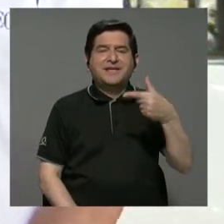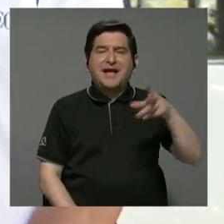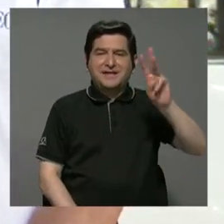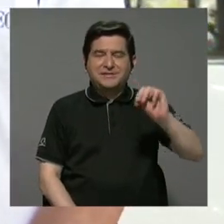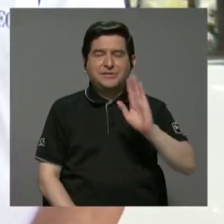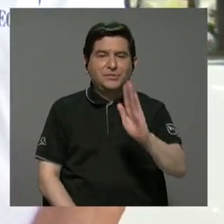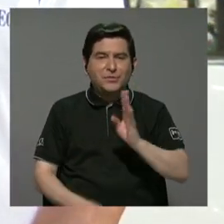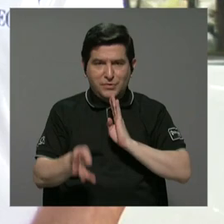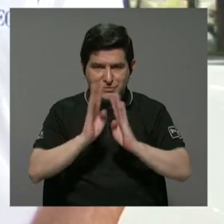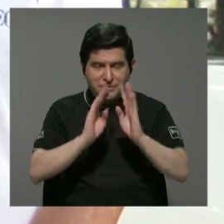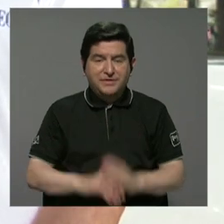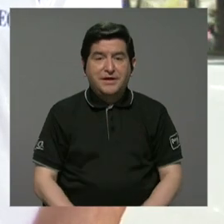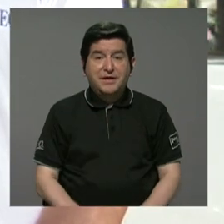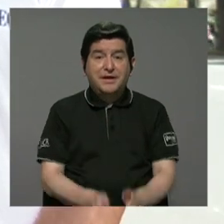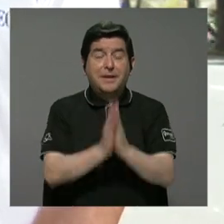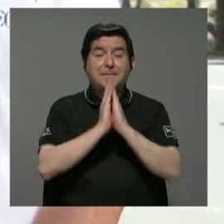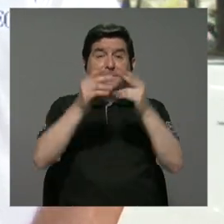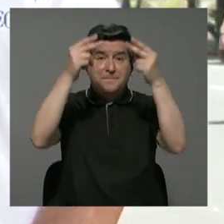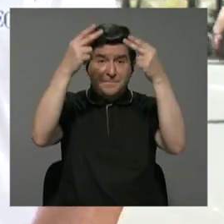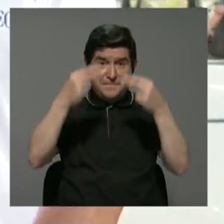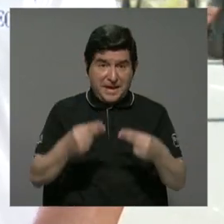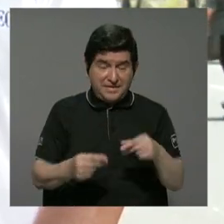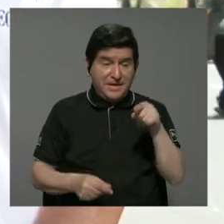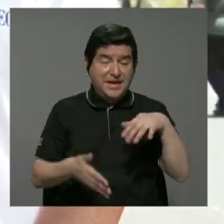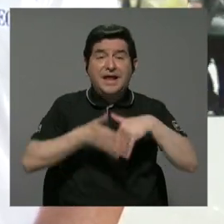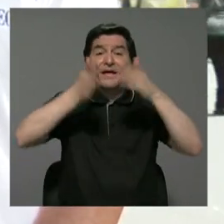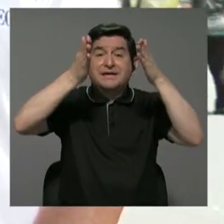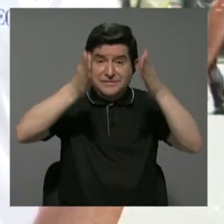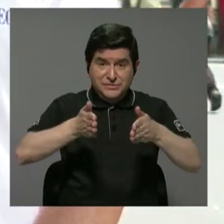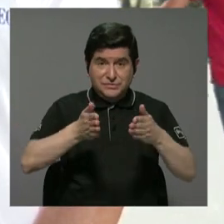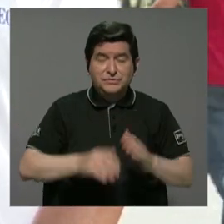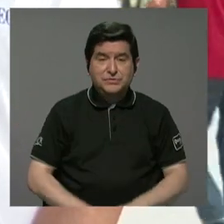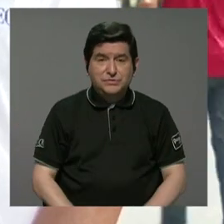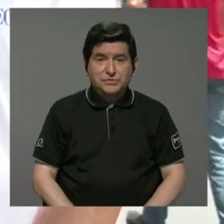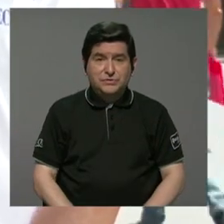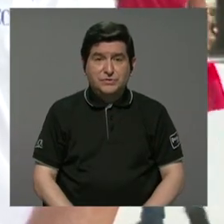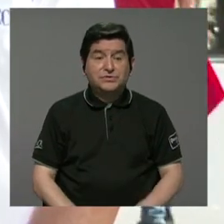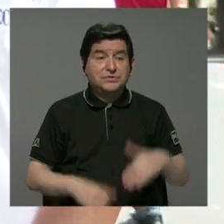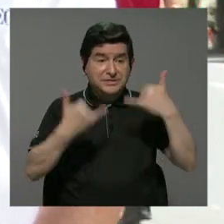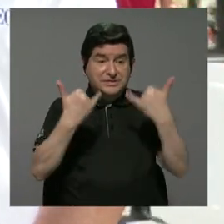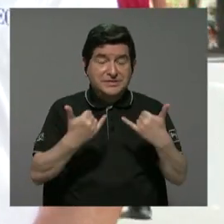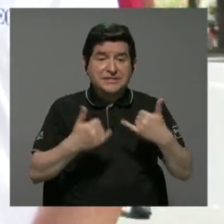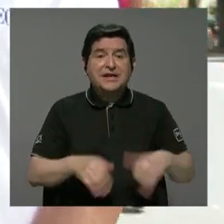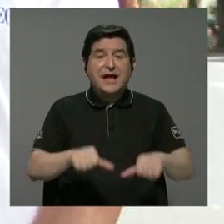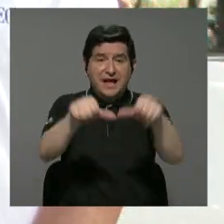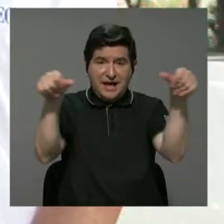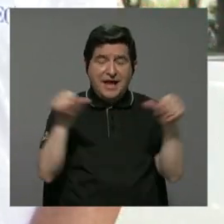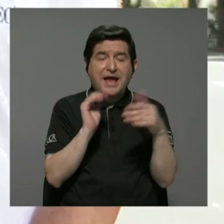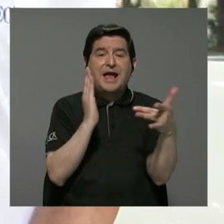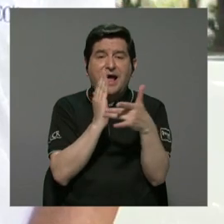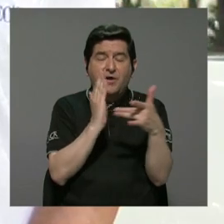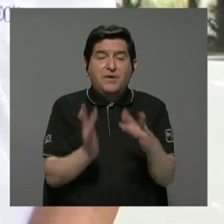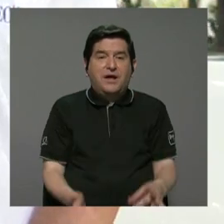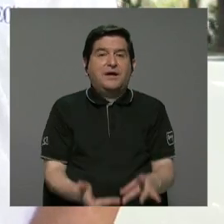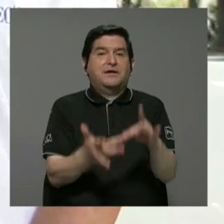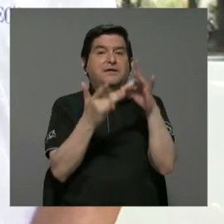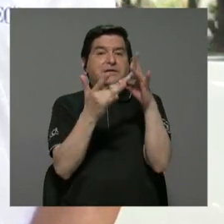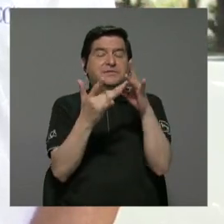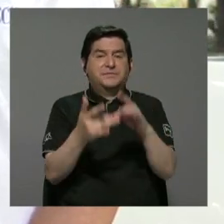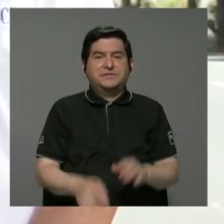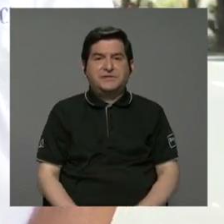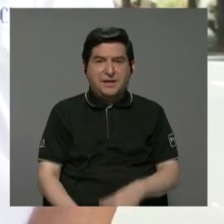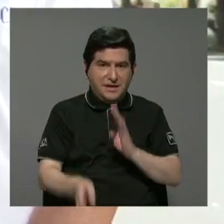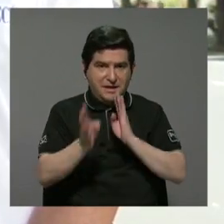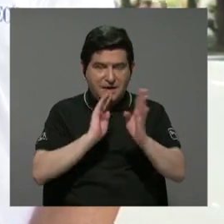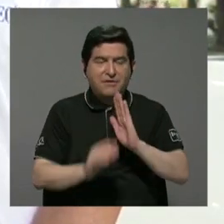palabras. Están pidiendo presupuesto para que esos estudiantes que están en las aulas del tecnológico, en particular, hablaba por